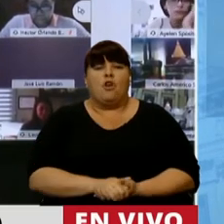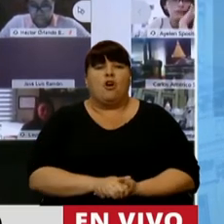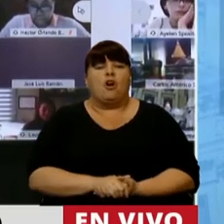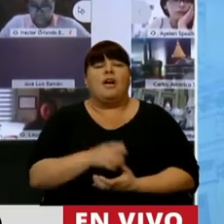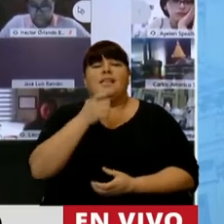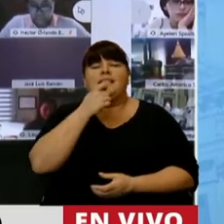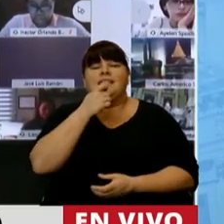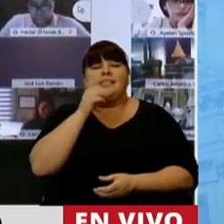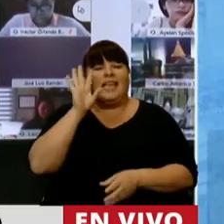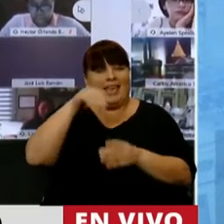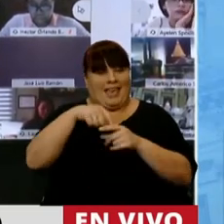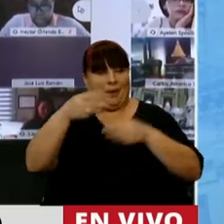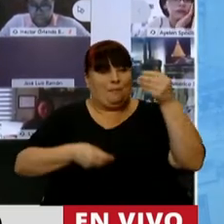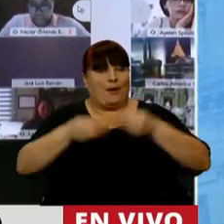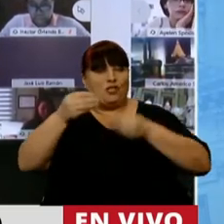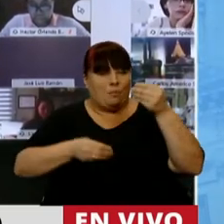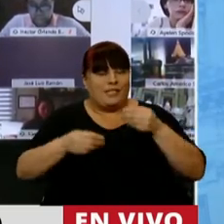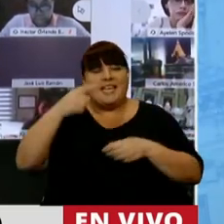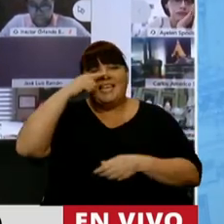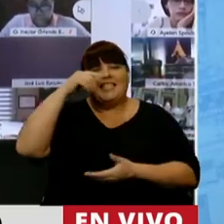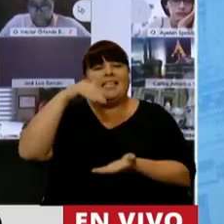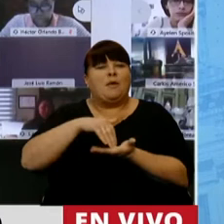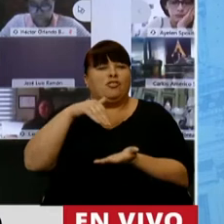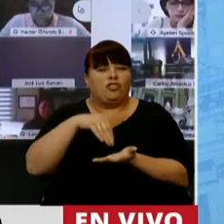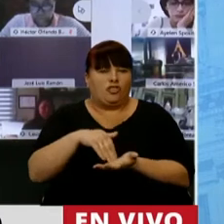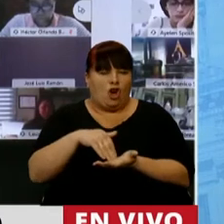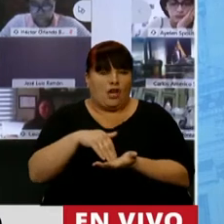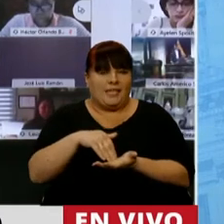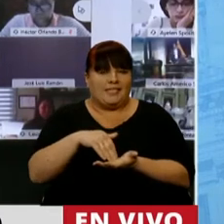la inclusión en este presupuesto de